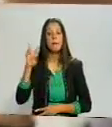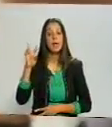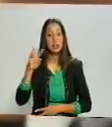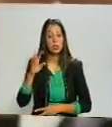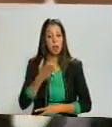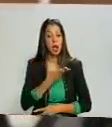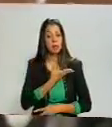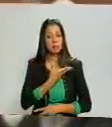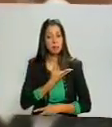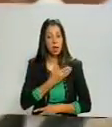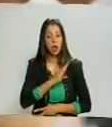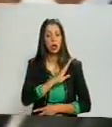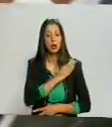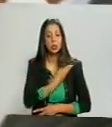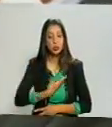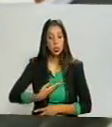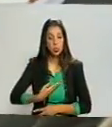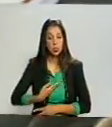de Venezuela,